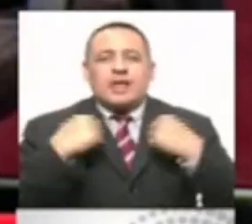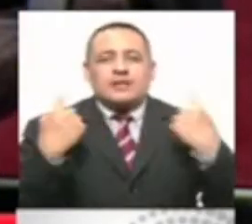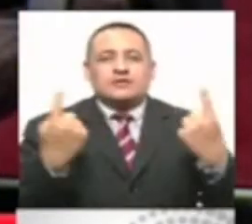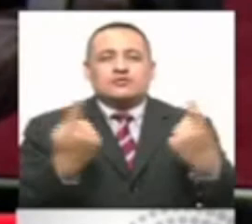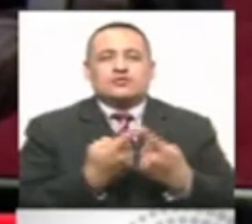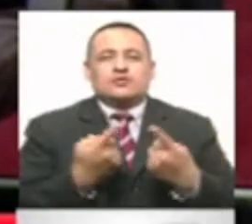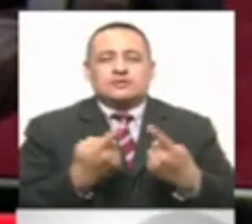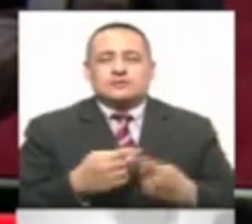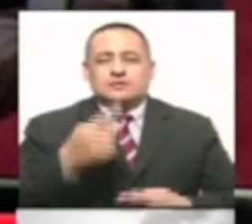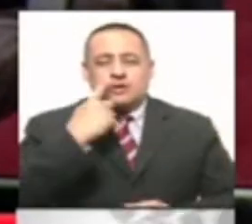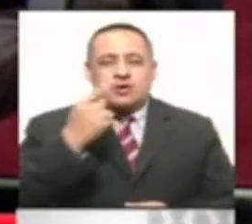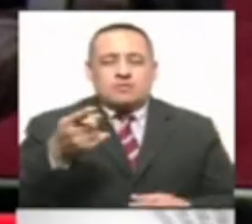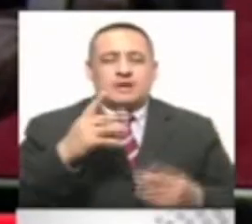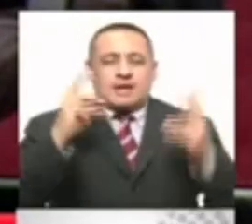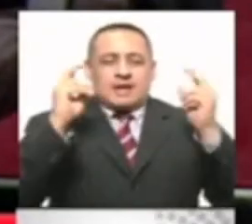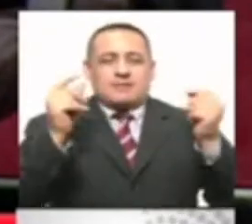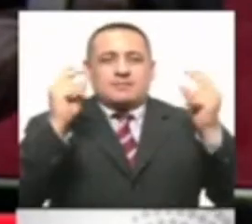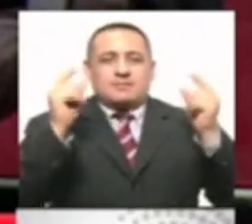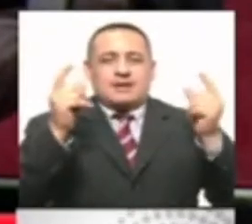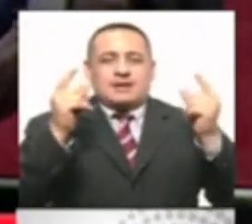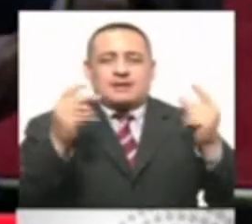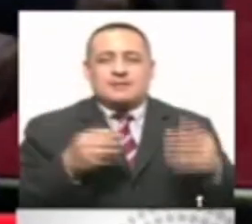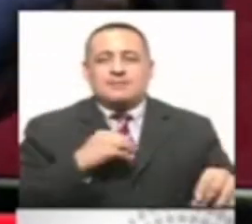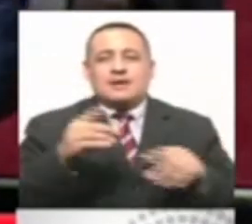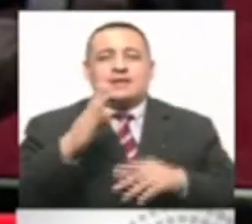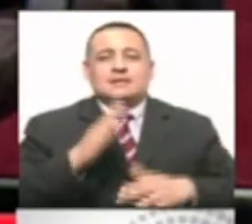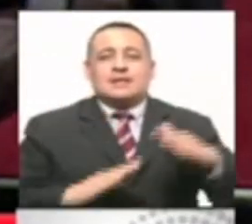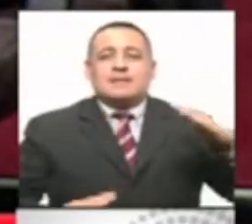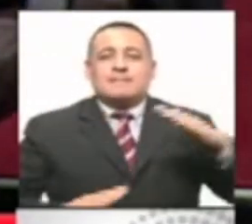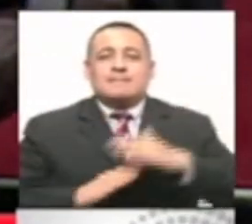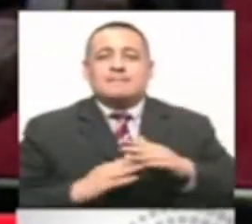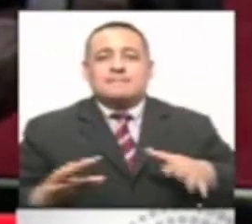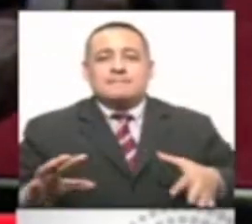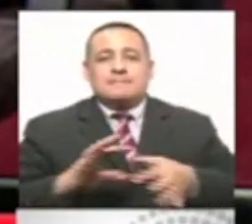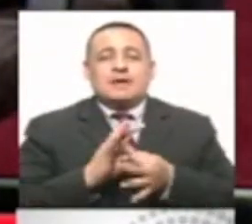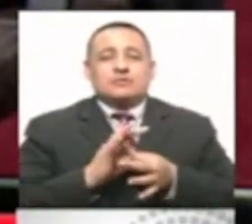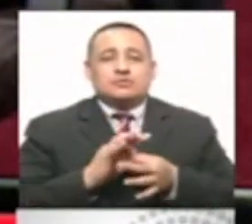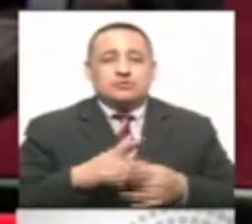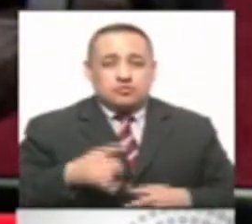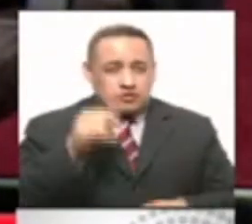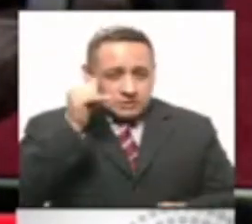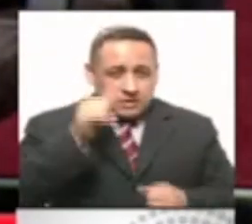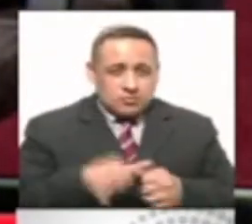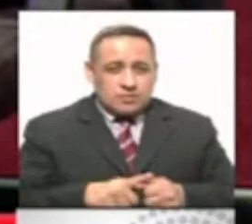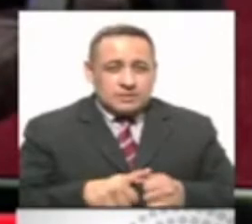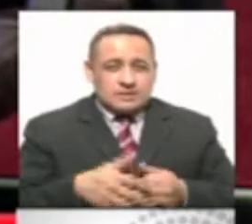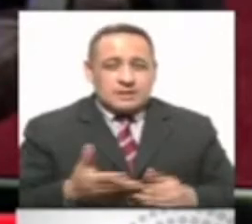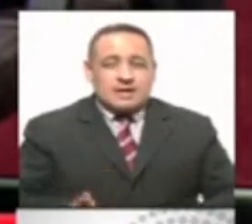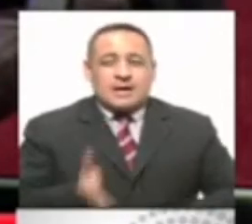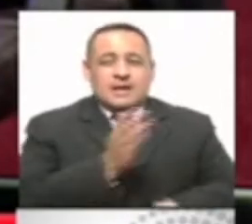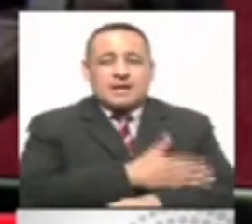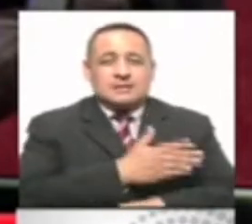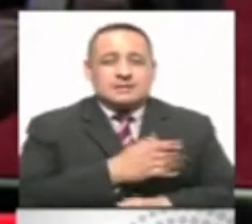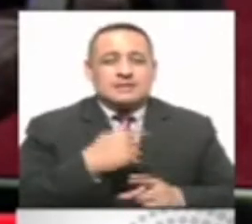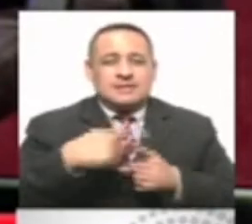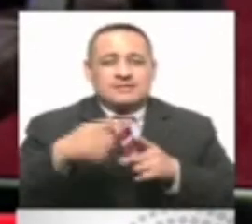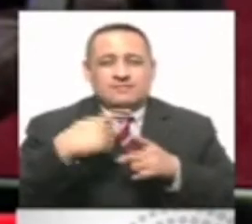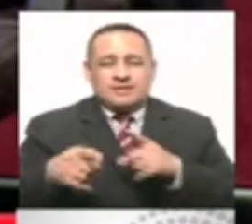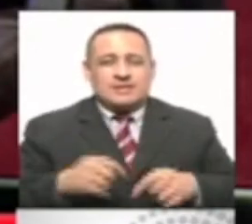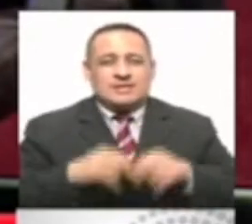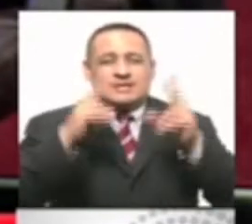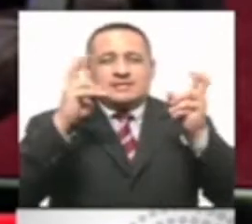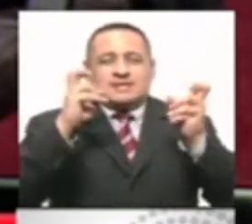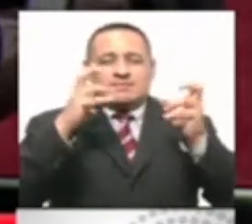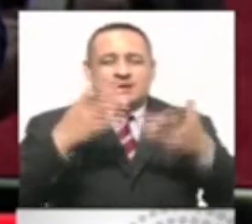al terrorista Abimael Guzmán para hacer el pacto? ¿Acaso no recordamos aquellos actos de